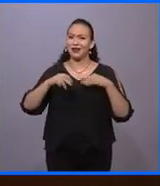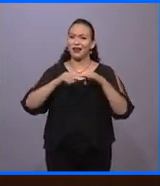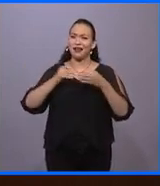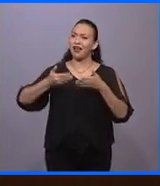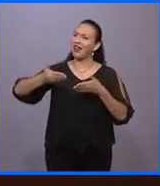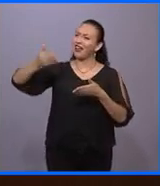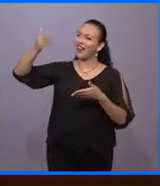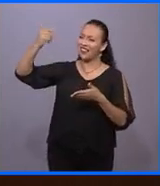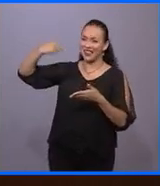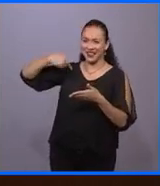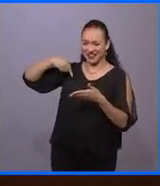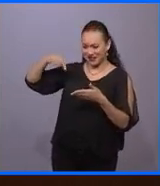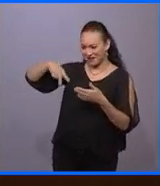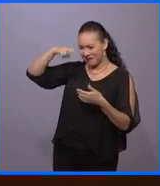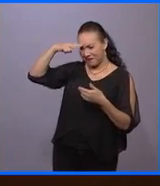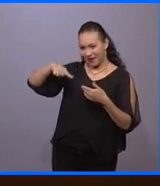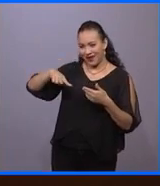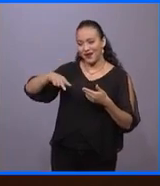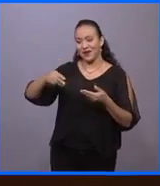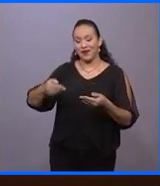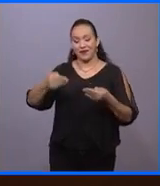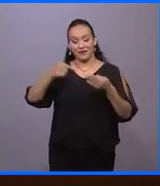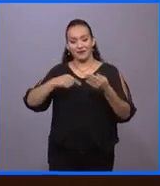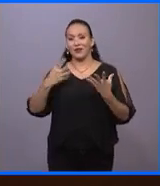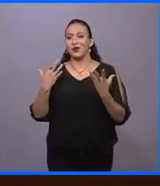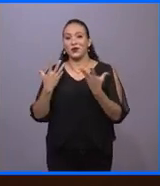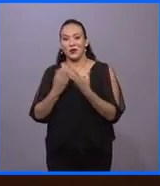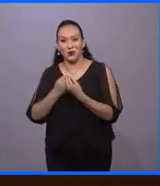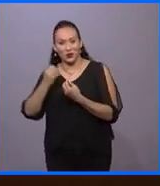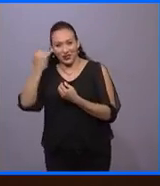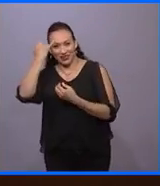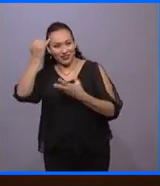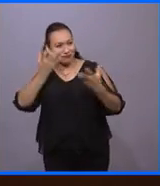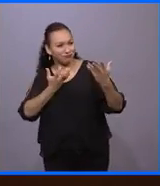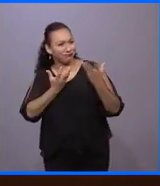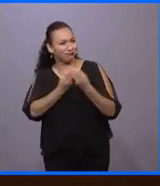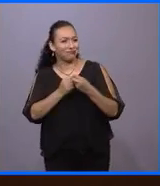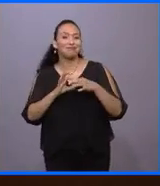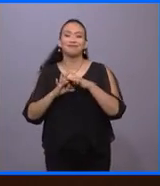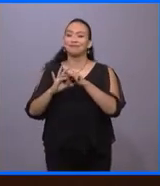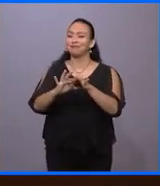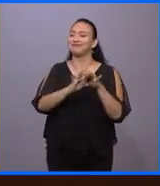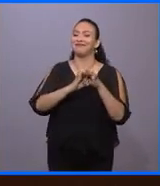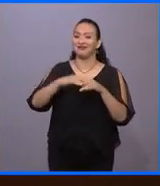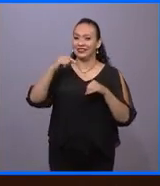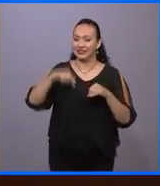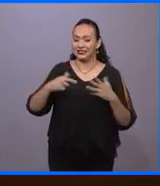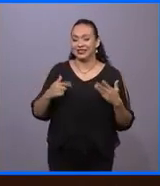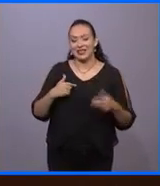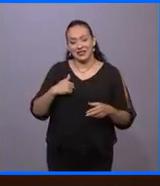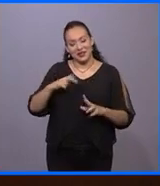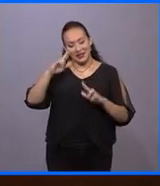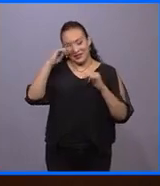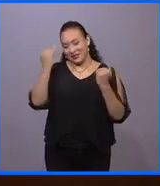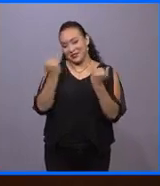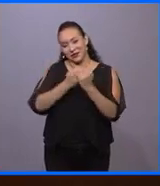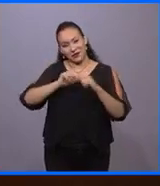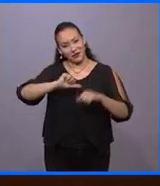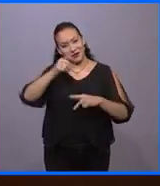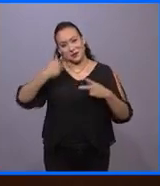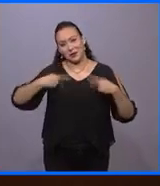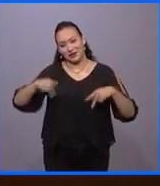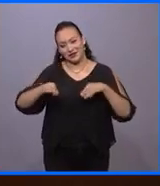personas juzgadoras de este país que comparten estos principios y valores democráticos basados